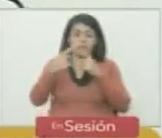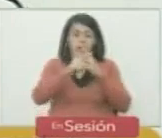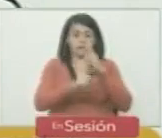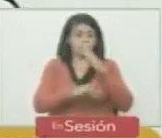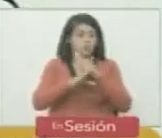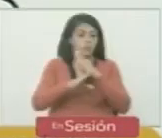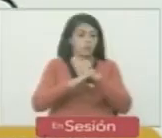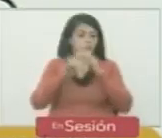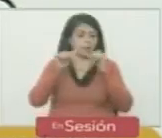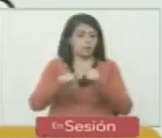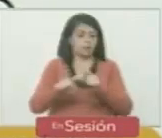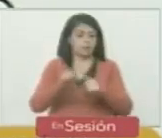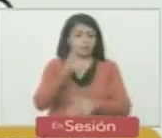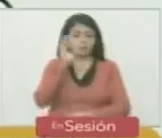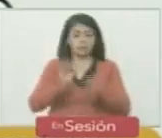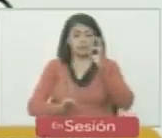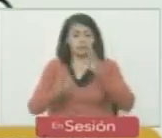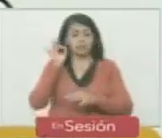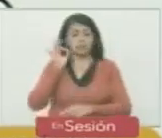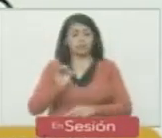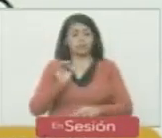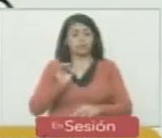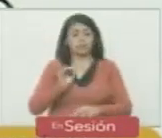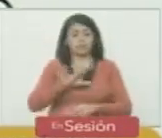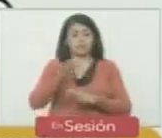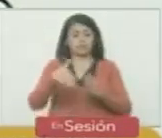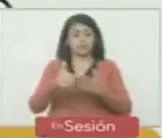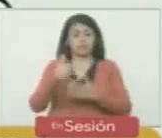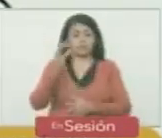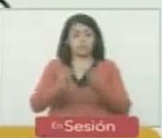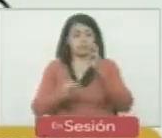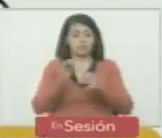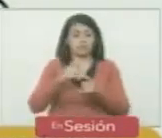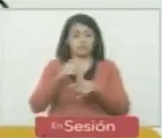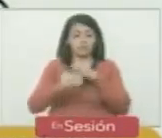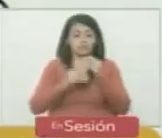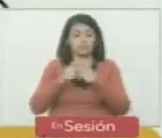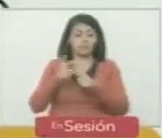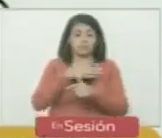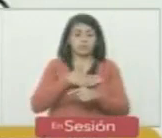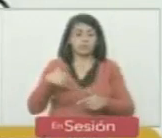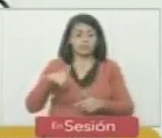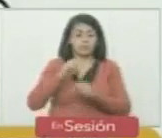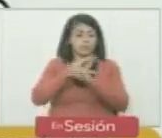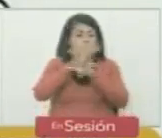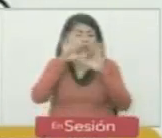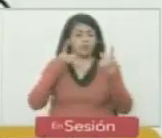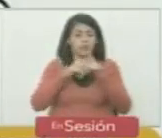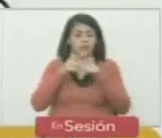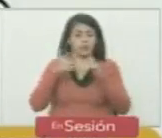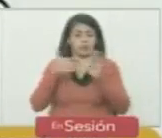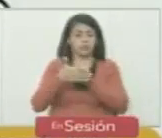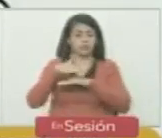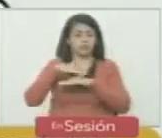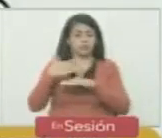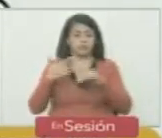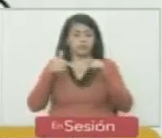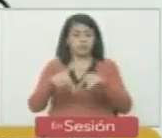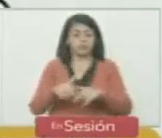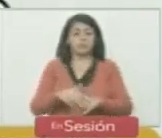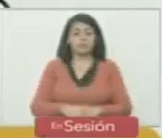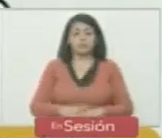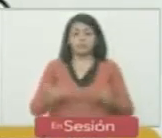ahora la justicia, para judicializar el caso, busca esclarecer en el marco de